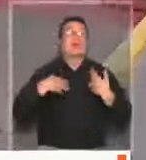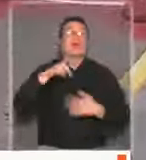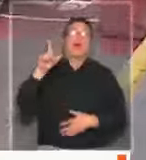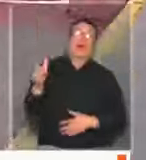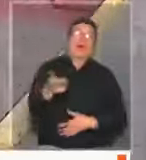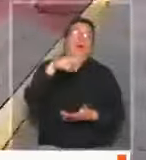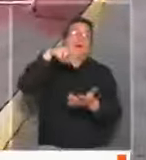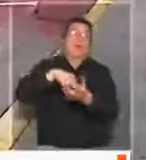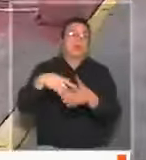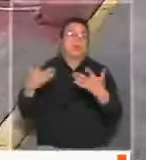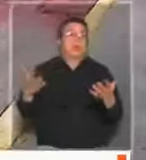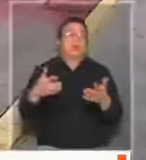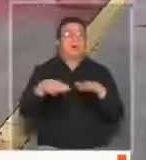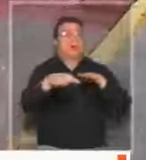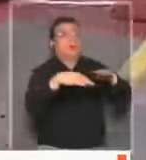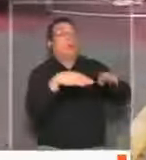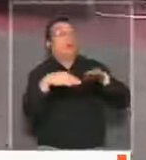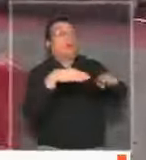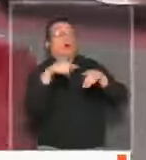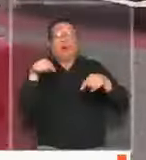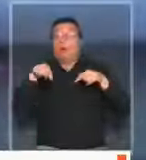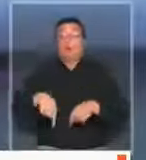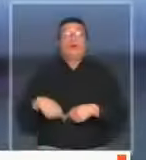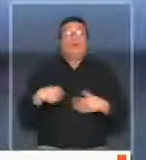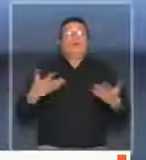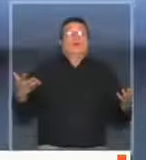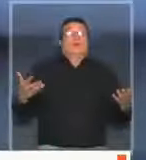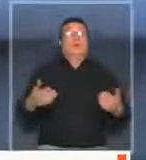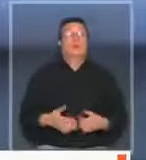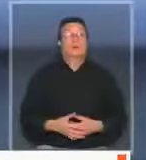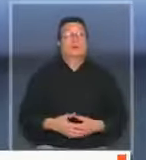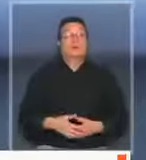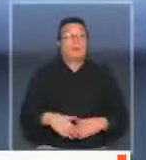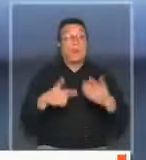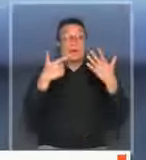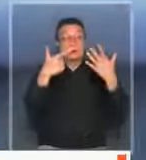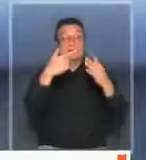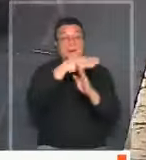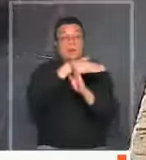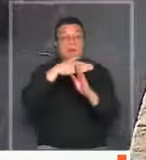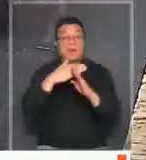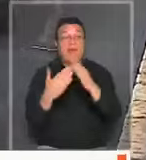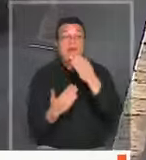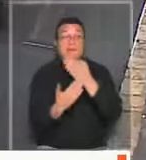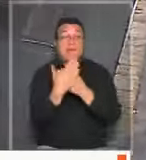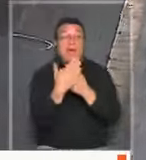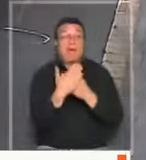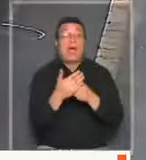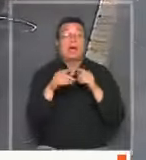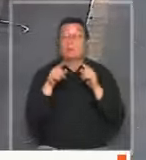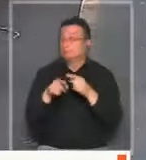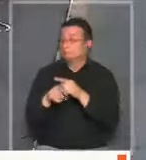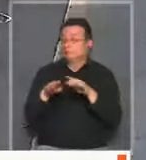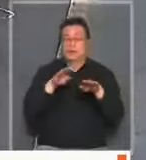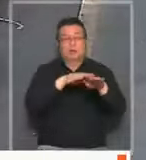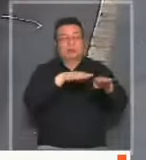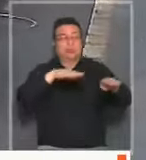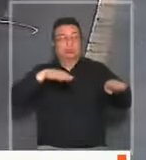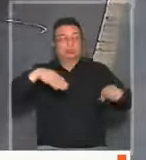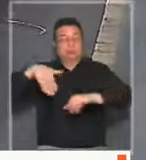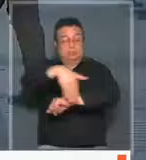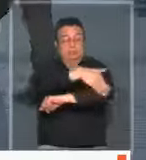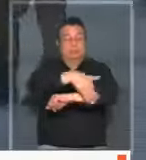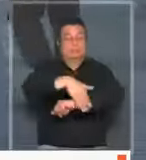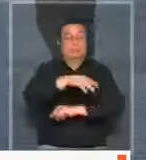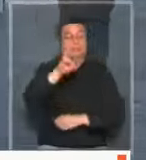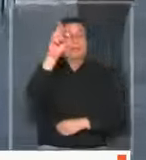pasa acá. Están pasando lo de la pizza de allá y la caja está haciendo el saco. Eran recién las 7:30 de la mañana y esta gran congestión en Avenida Recoleta